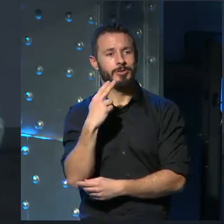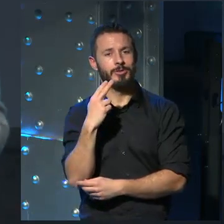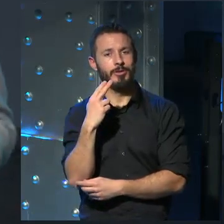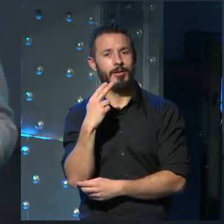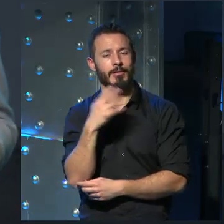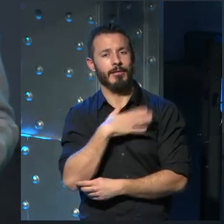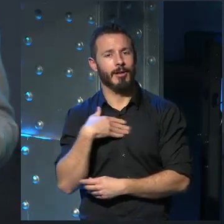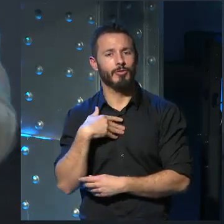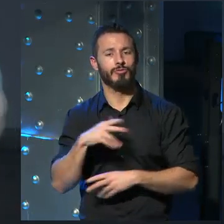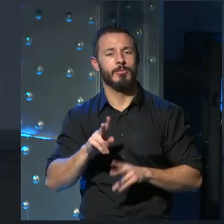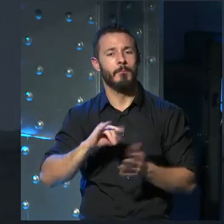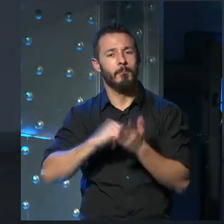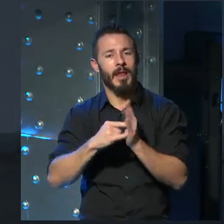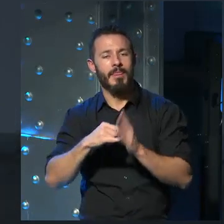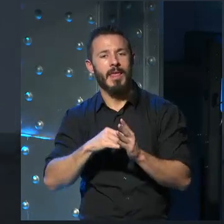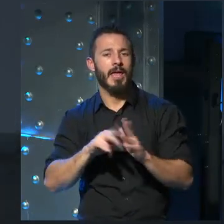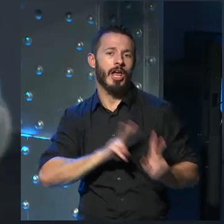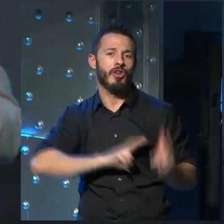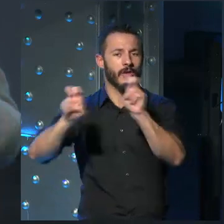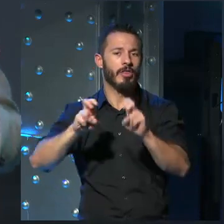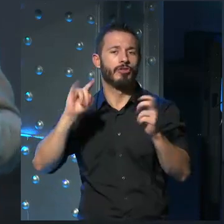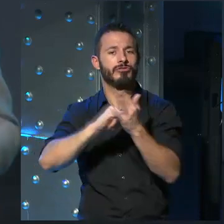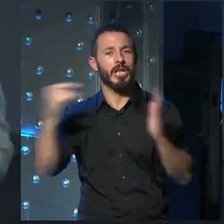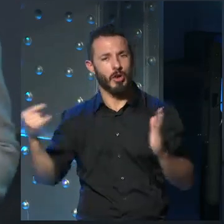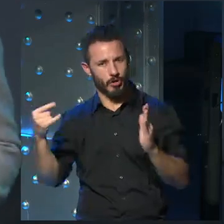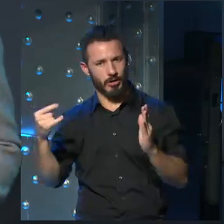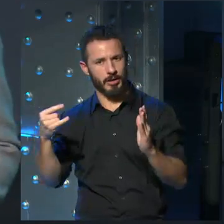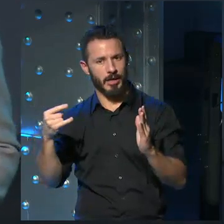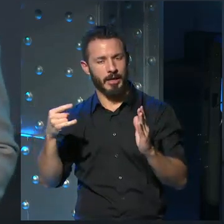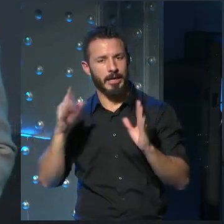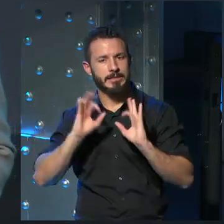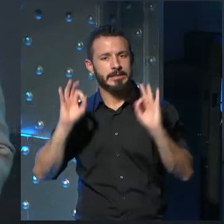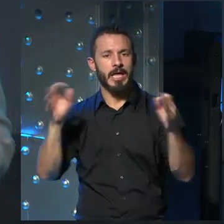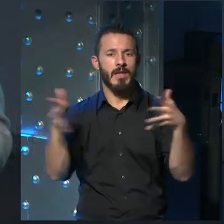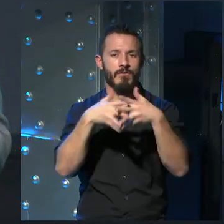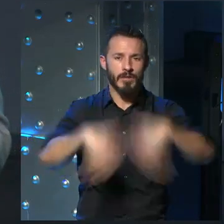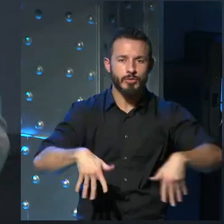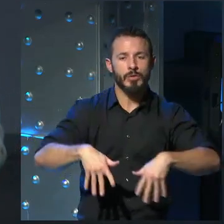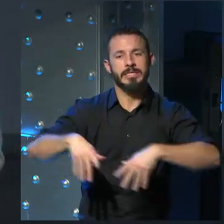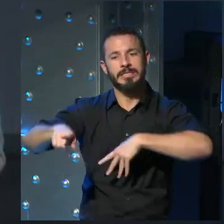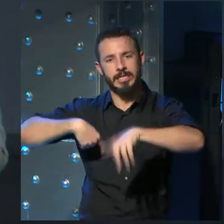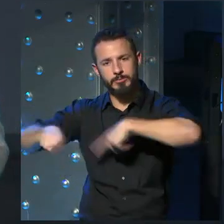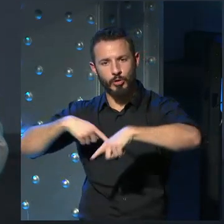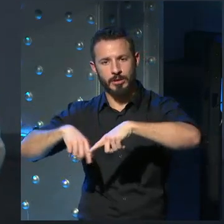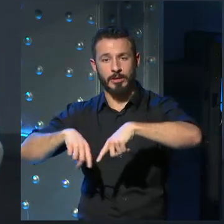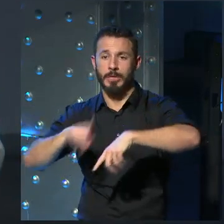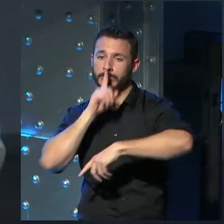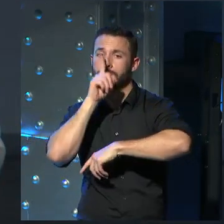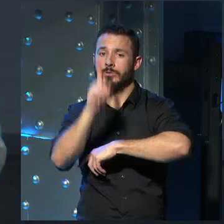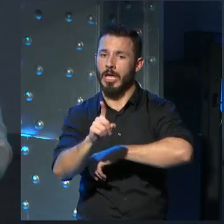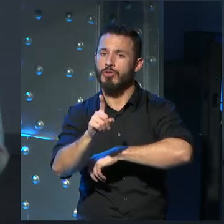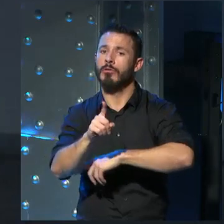existe, que es un plan de innovación tecnológica de las infraestructuras y el transporte en el país, con un plazo aproximado de 1 año para tener